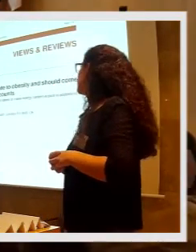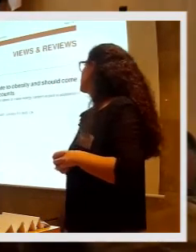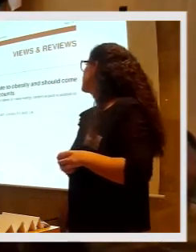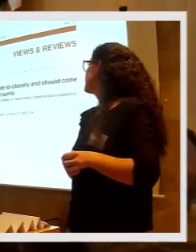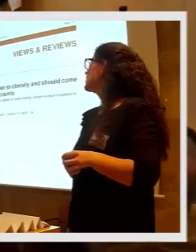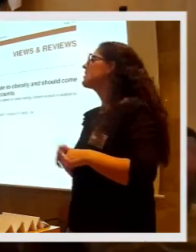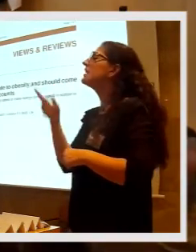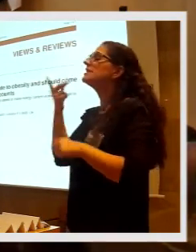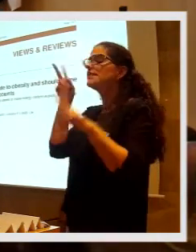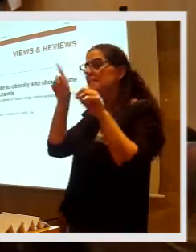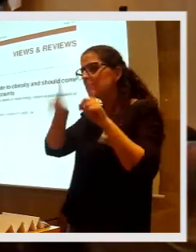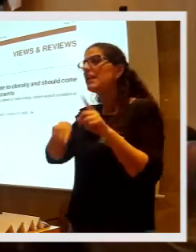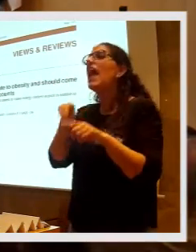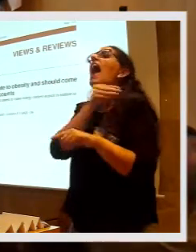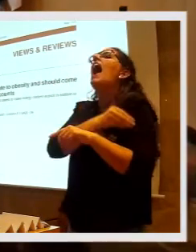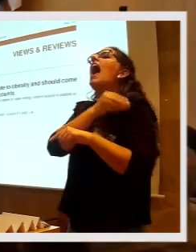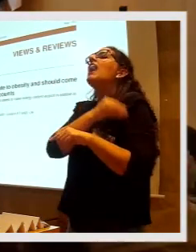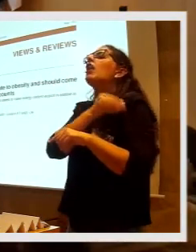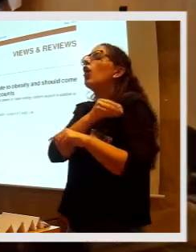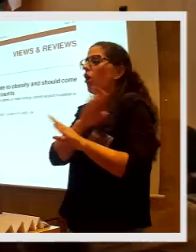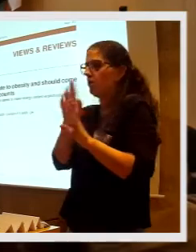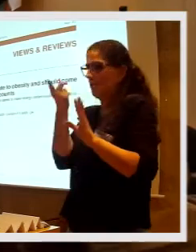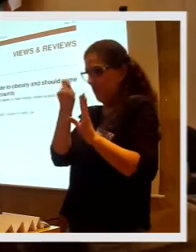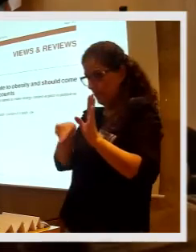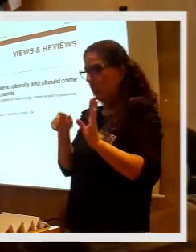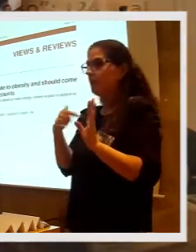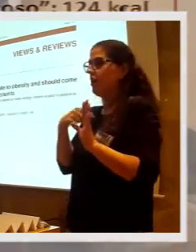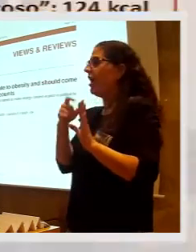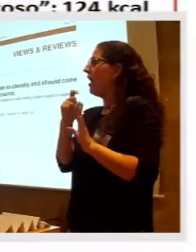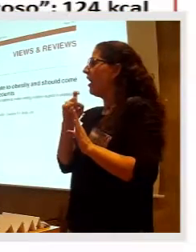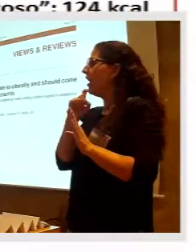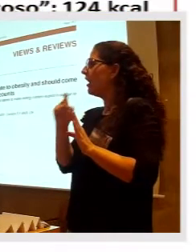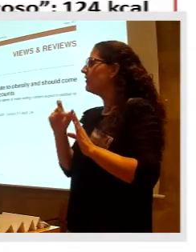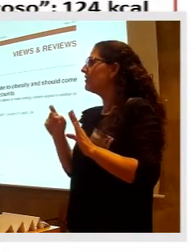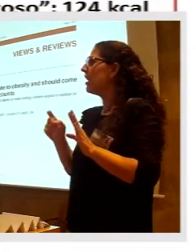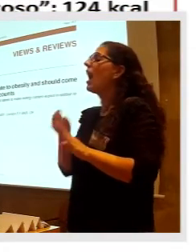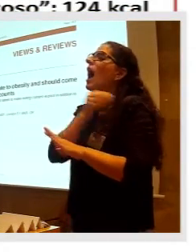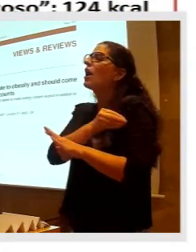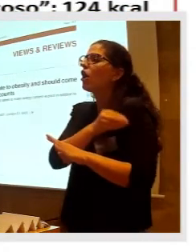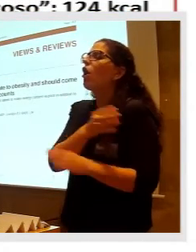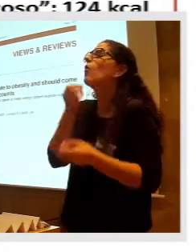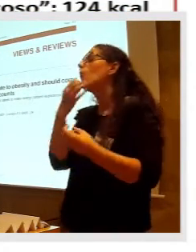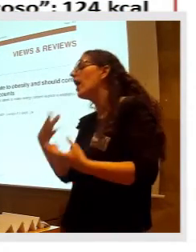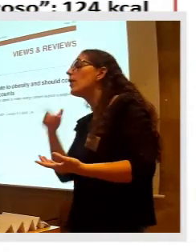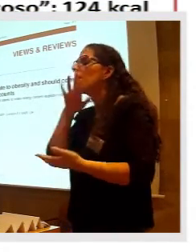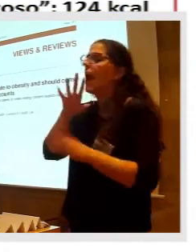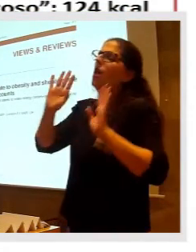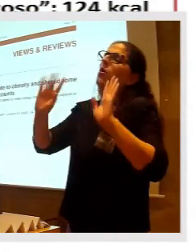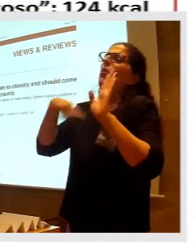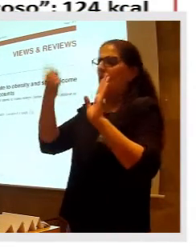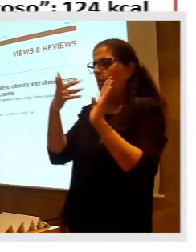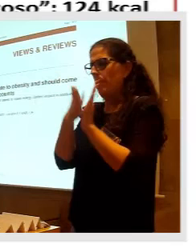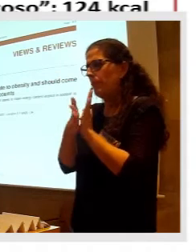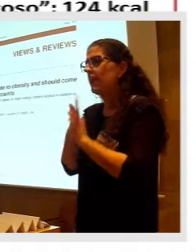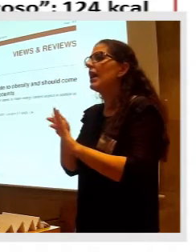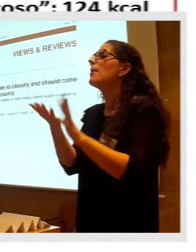Y el alcohol, aunque luego diré 2 cositas muy pequeñas, recordar que el alcohol puede o no puede ser malo, ya lo hablaremos, pero es que además